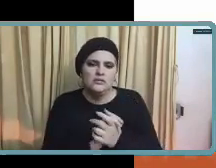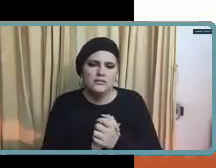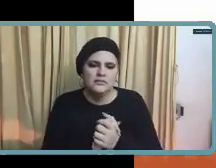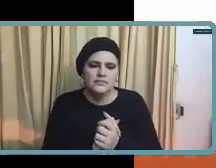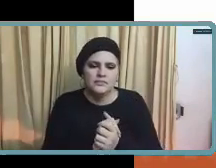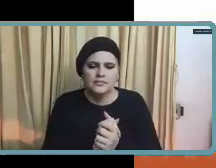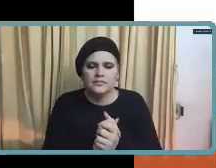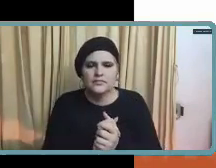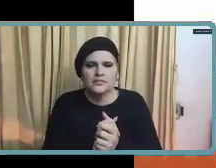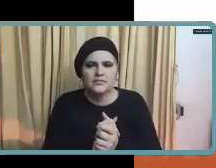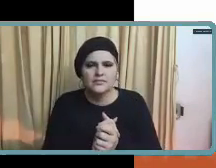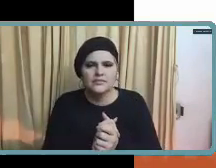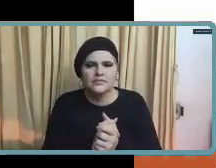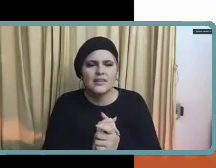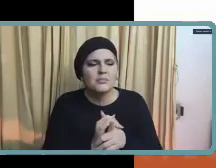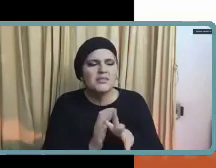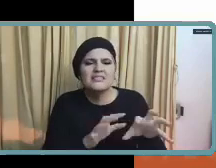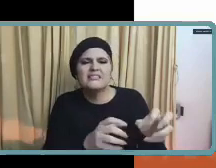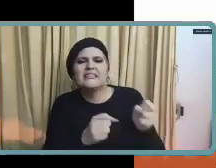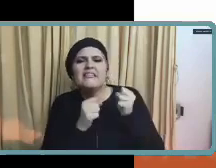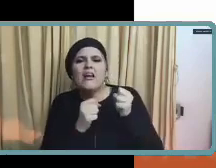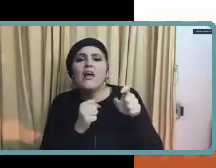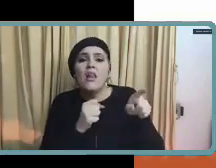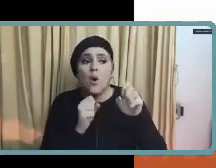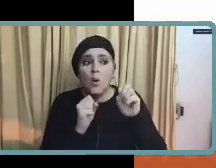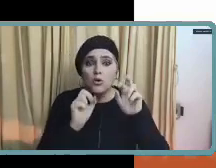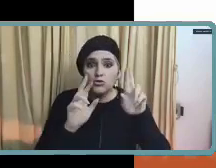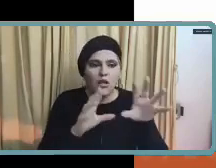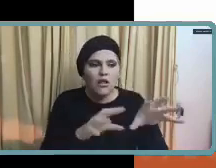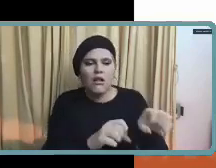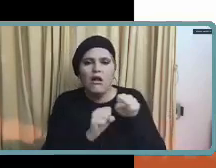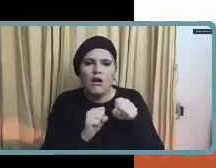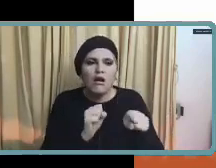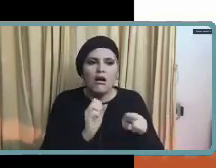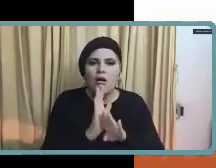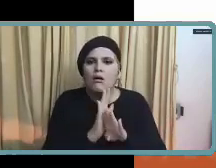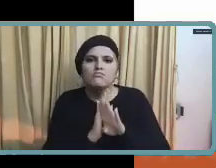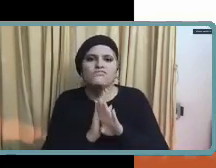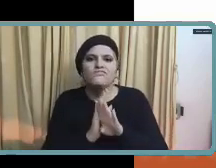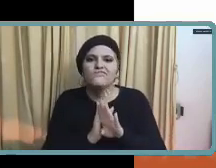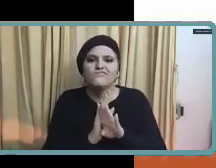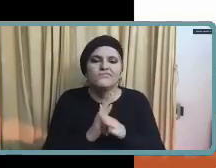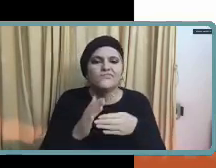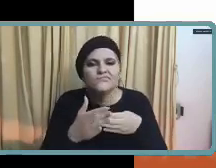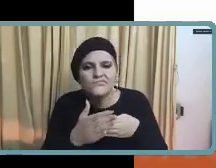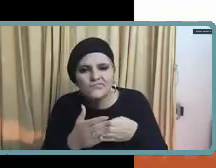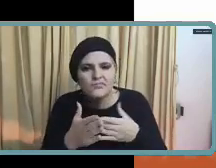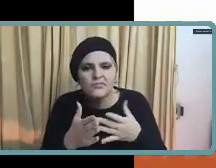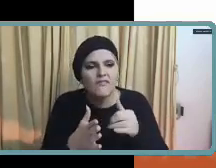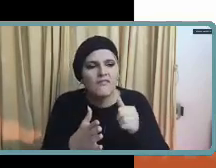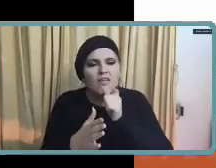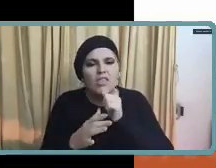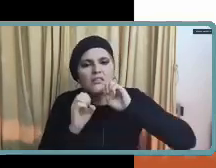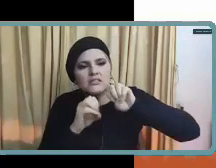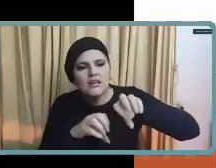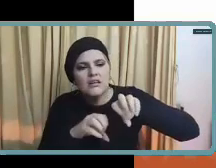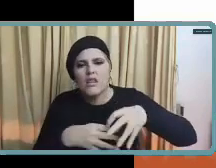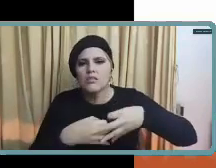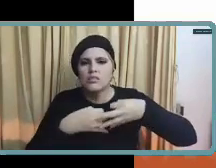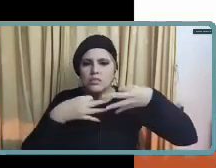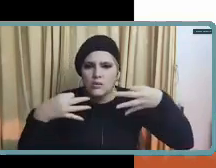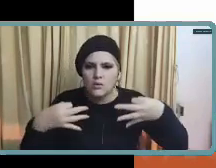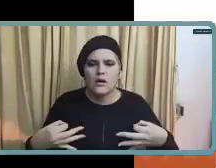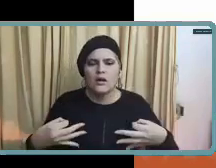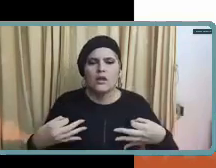quitan oportunidades para desarrollar o no autonomía, o no se les enseña de forma adecuada, etcétera. Presentan